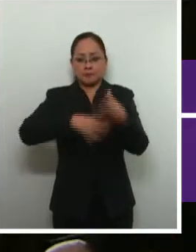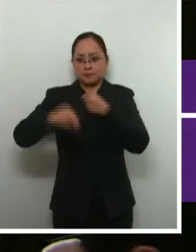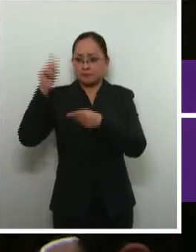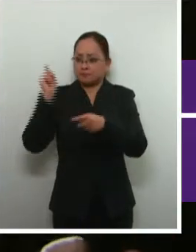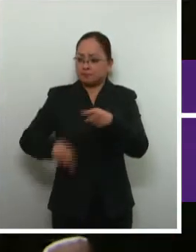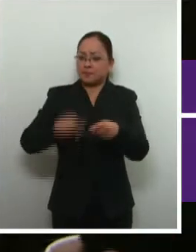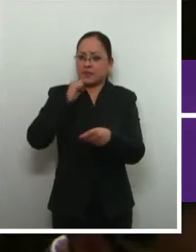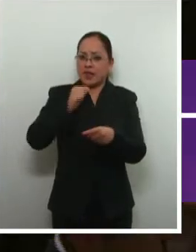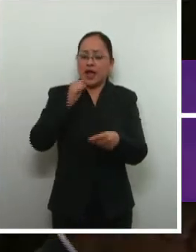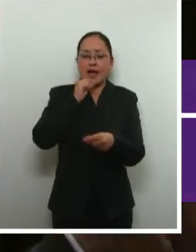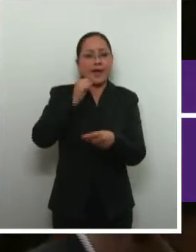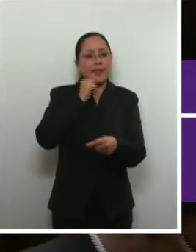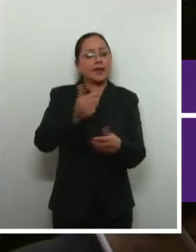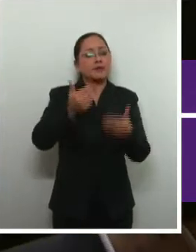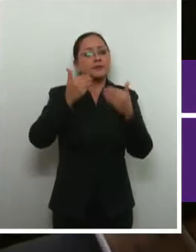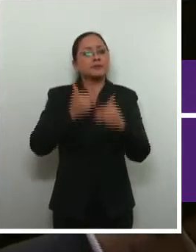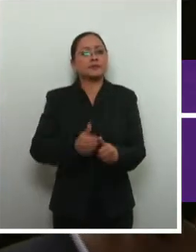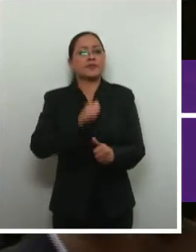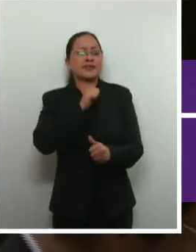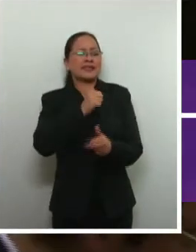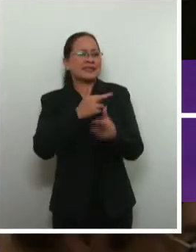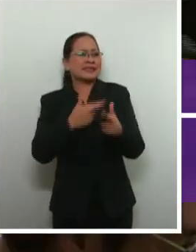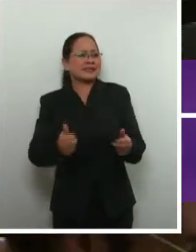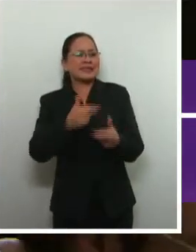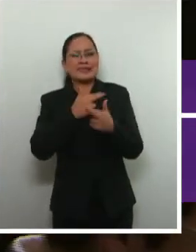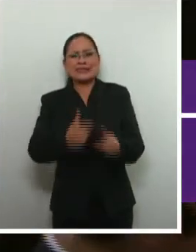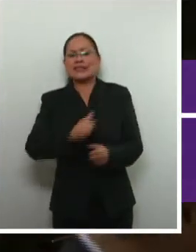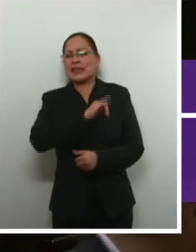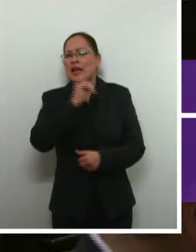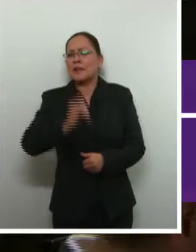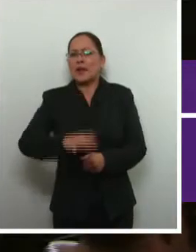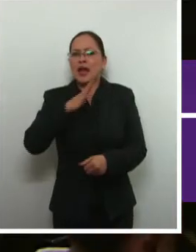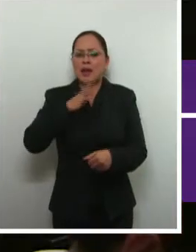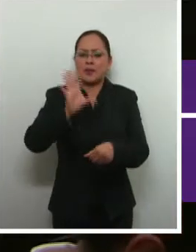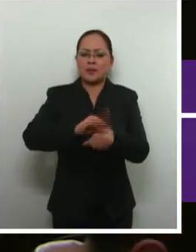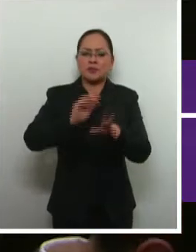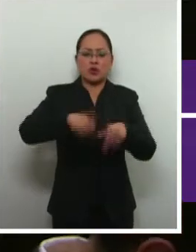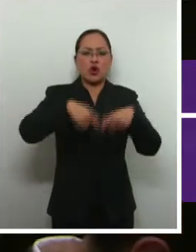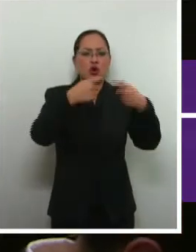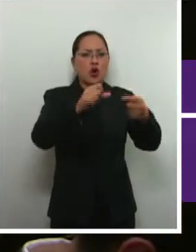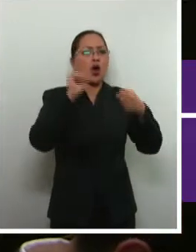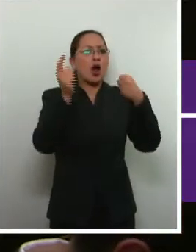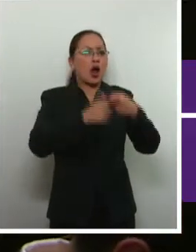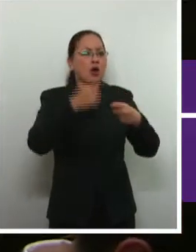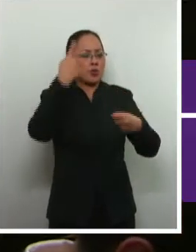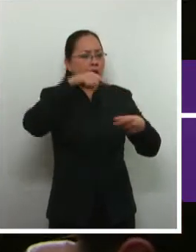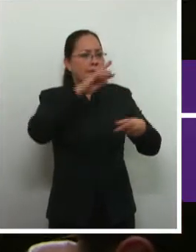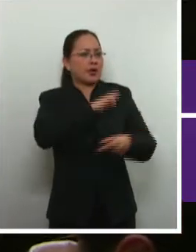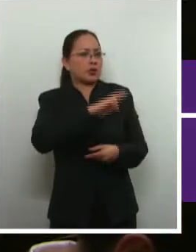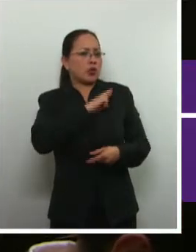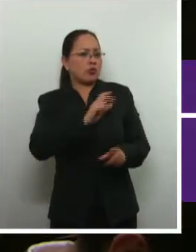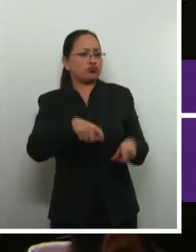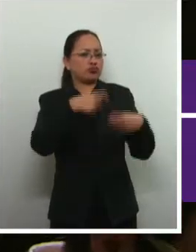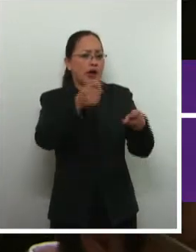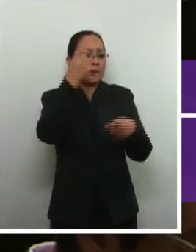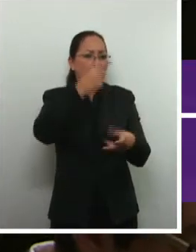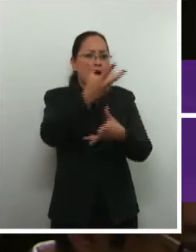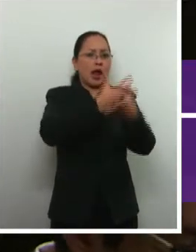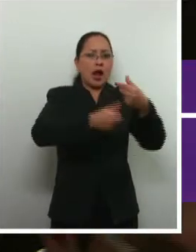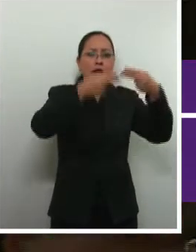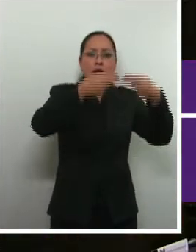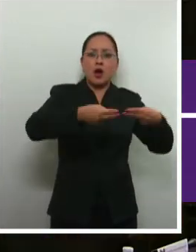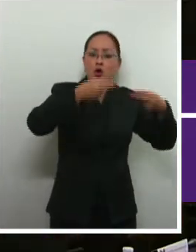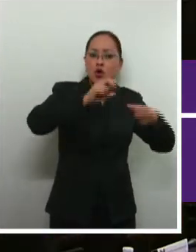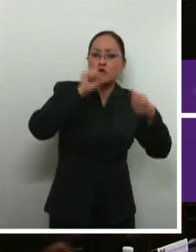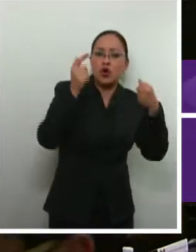imprescriptibles, y por ningún motivo serán objeto de permiso o concesión a los particulares para su explotación